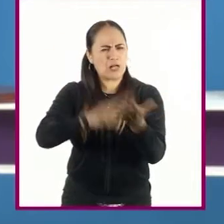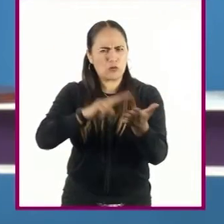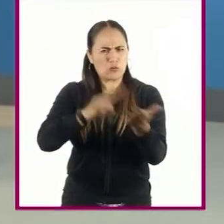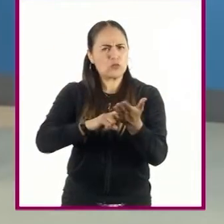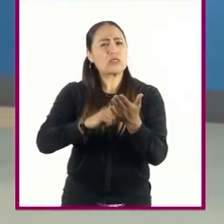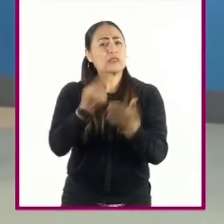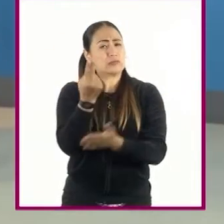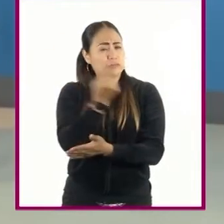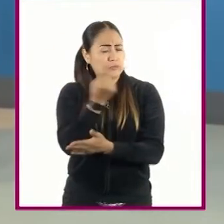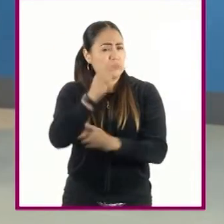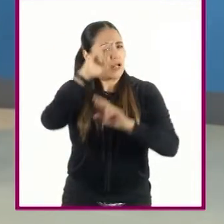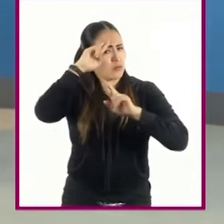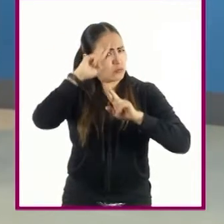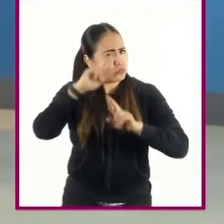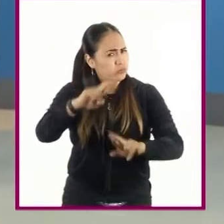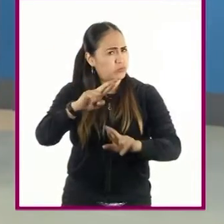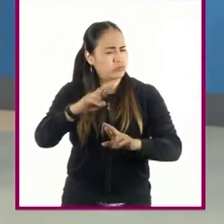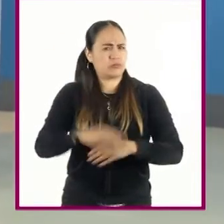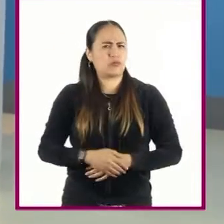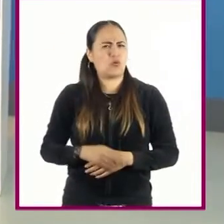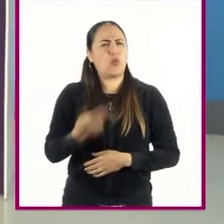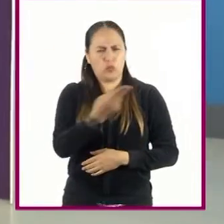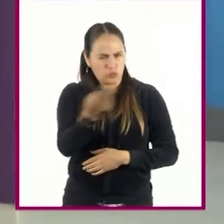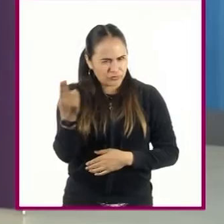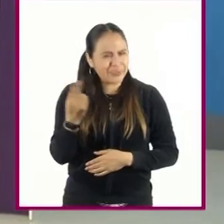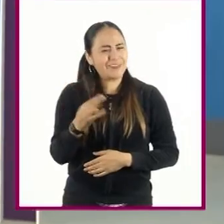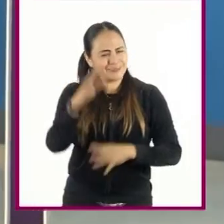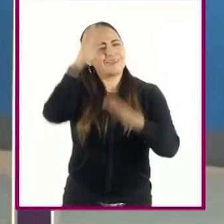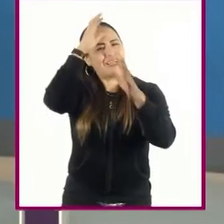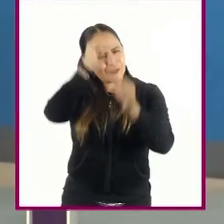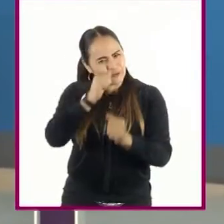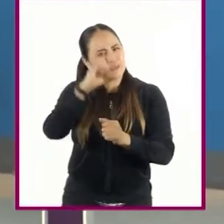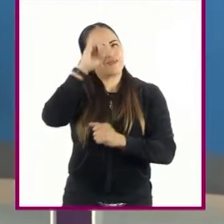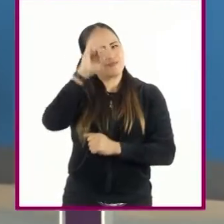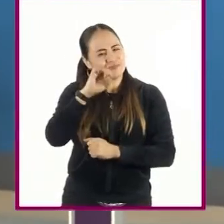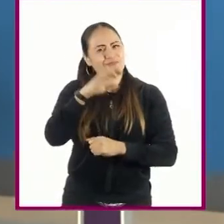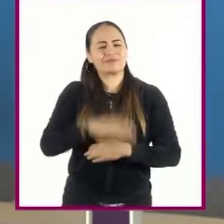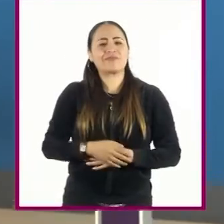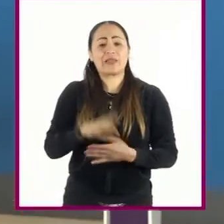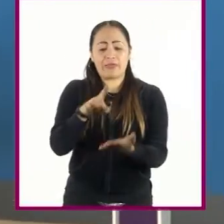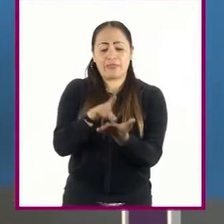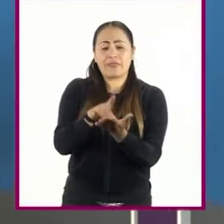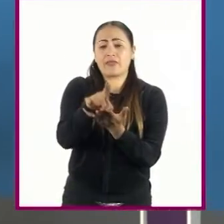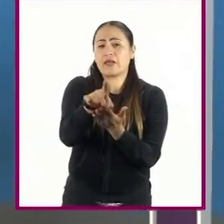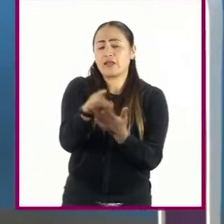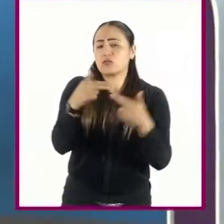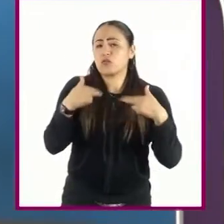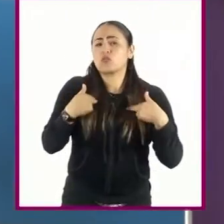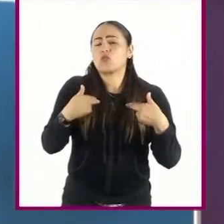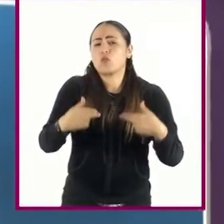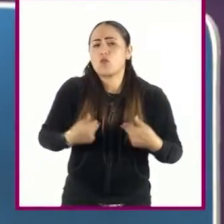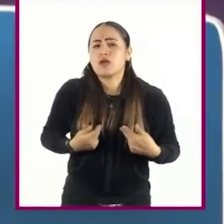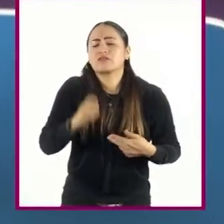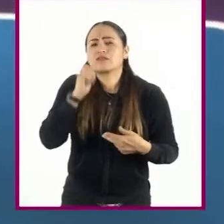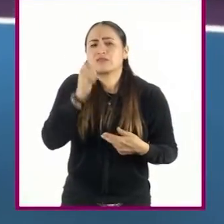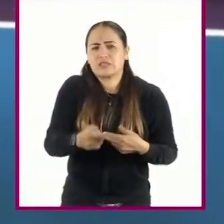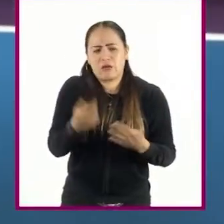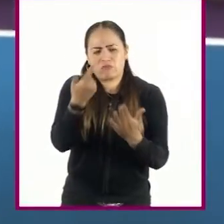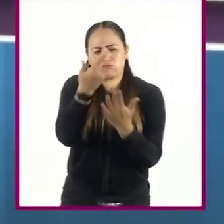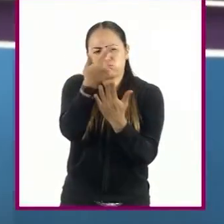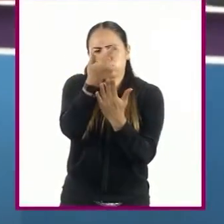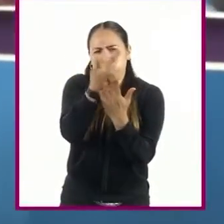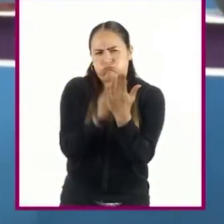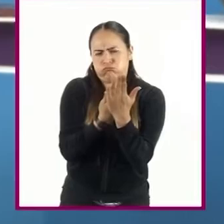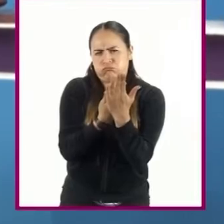respeto. De seguro están de acuerdo conmigo. Los derechos humanos son esas prerrogativas inherentes a los